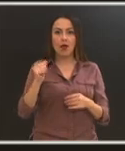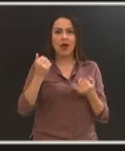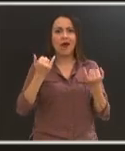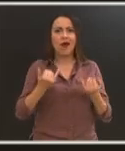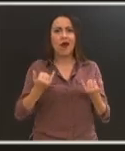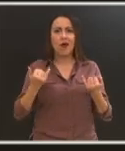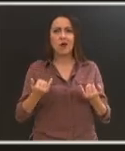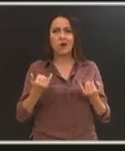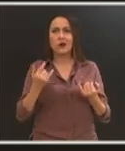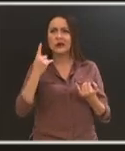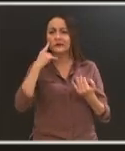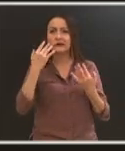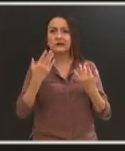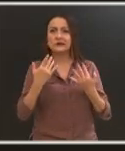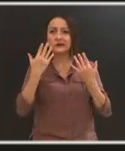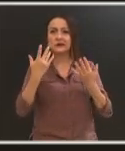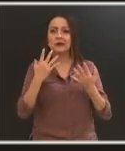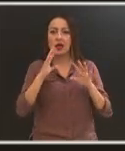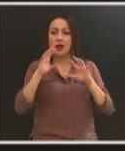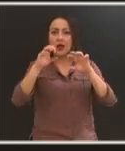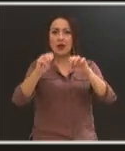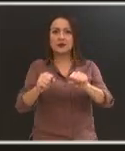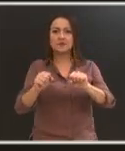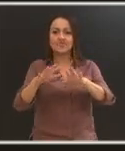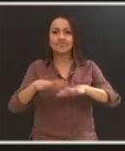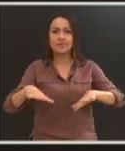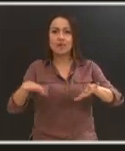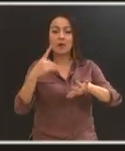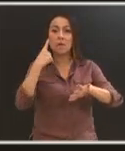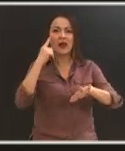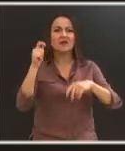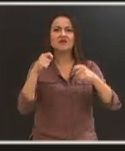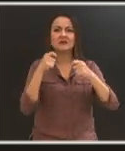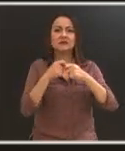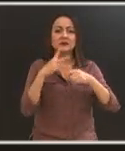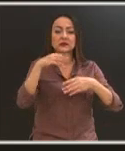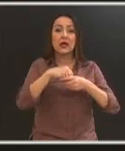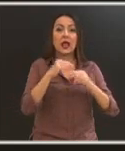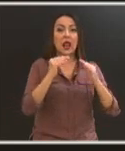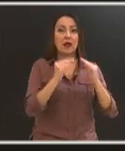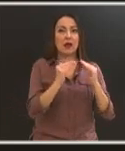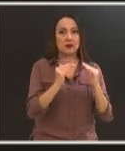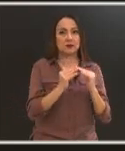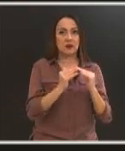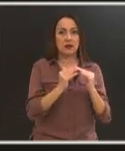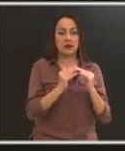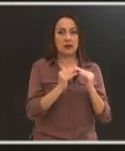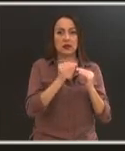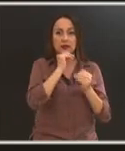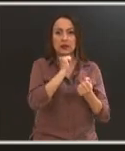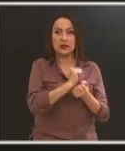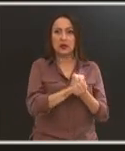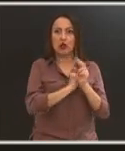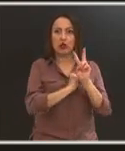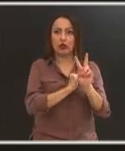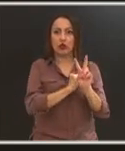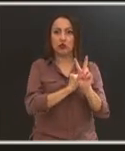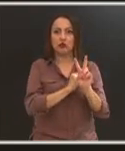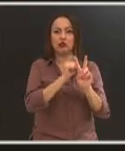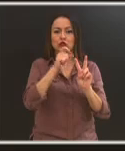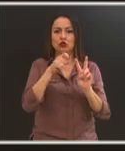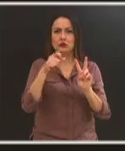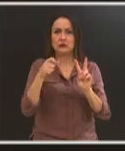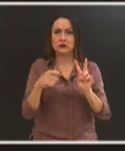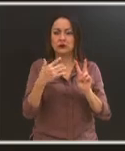a la orden de la espera, de la orden de allanamiento, para exactamente intervenir en una vivienda donde habrían detenido a 2 de estos